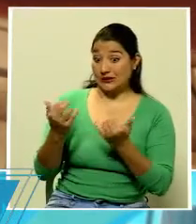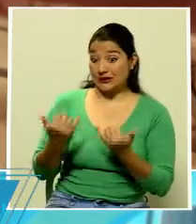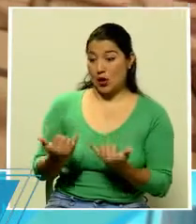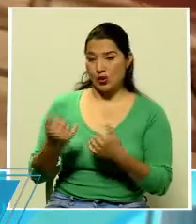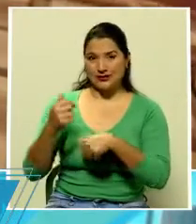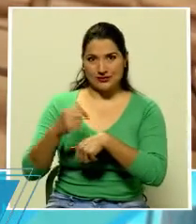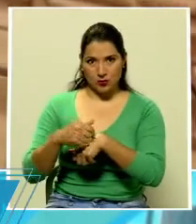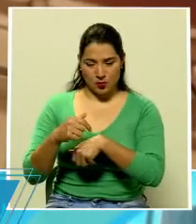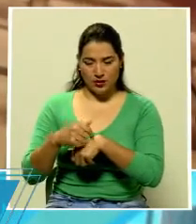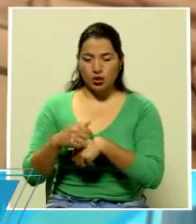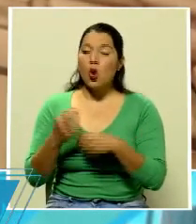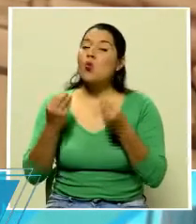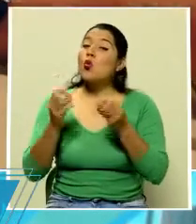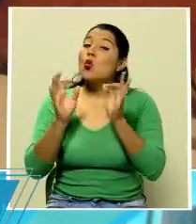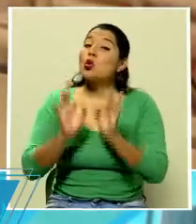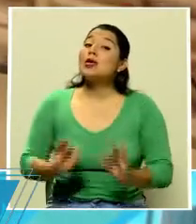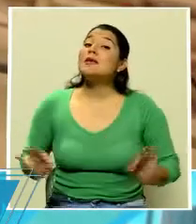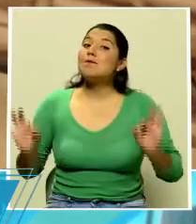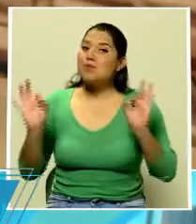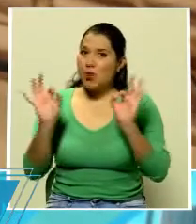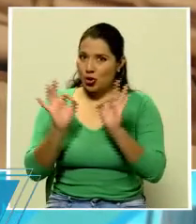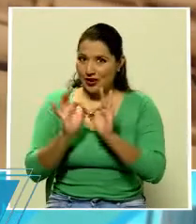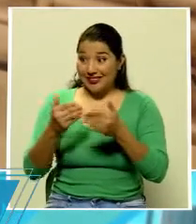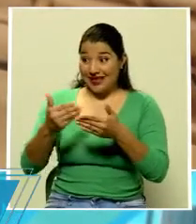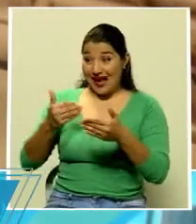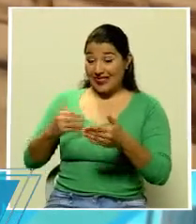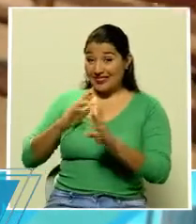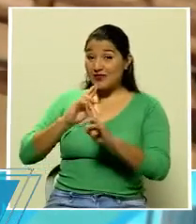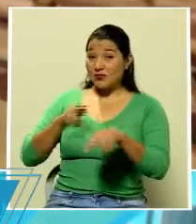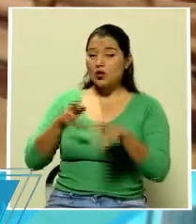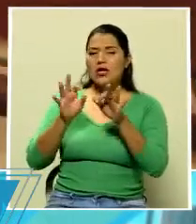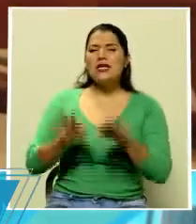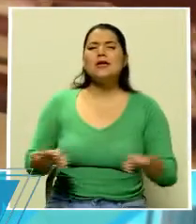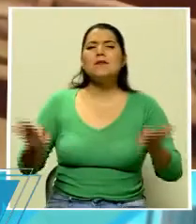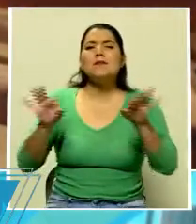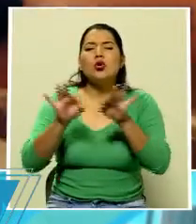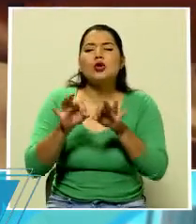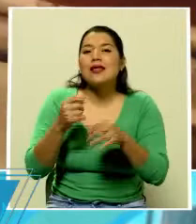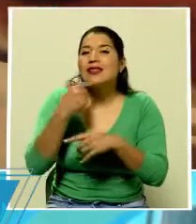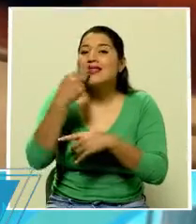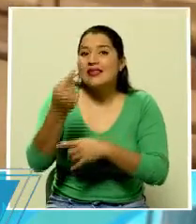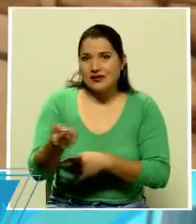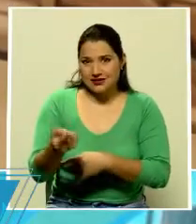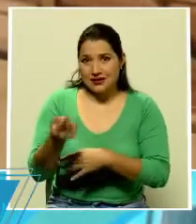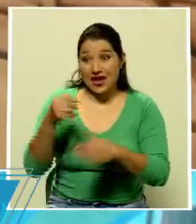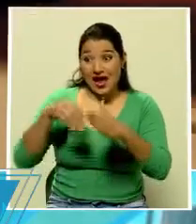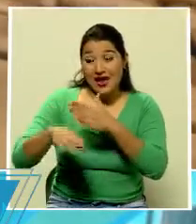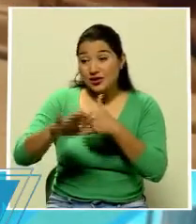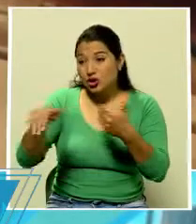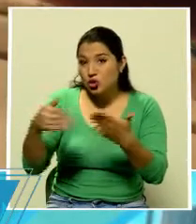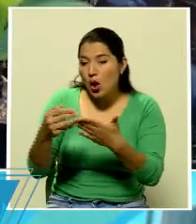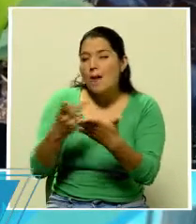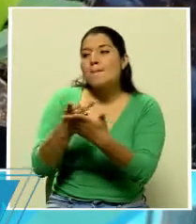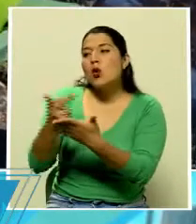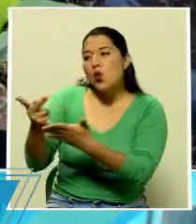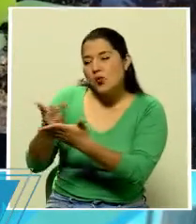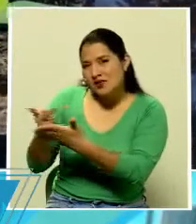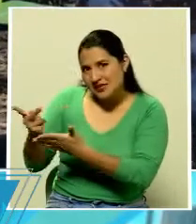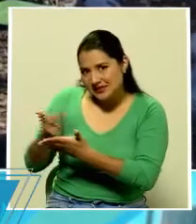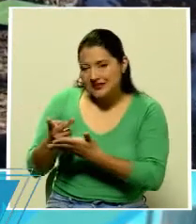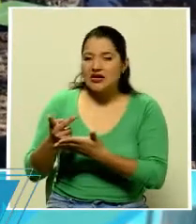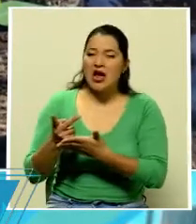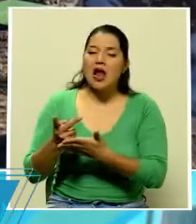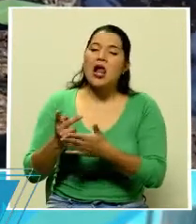es importante anotar antes de responder a esa pregunta, que en todas pues tenemos una tendencia negativa, pero las tendencias